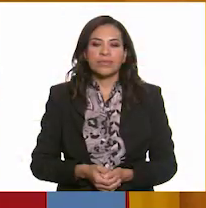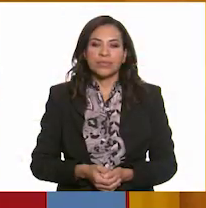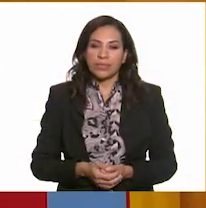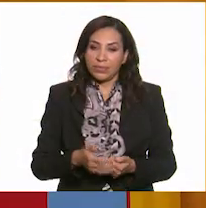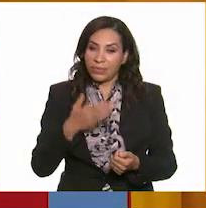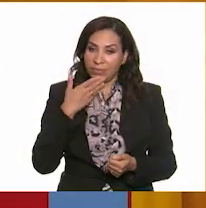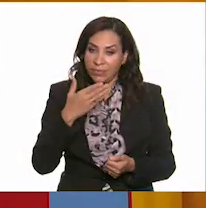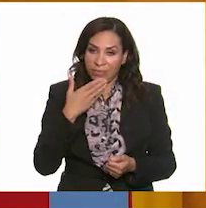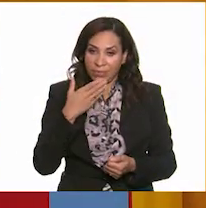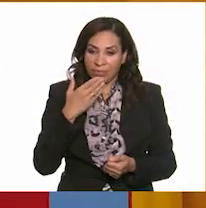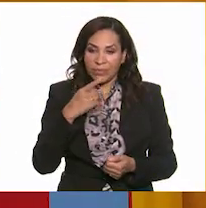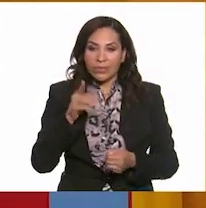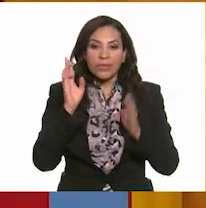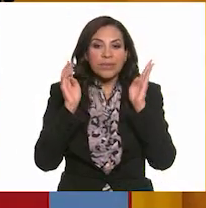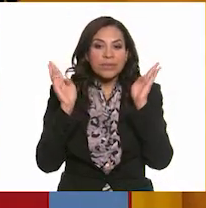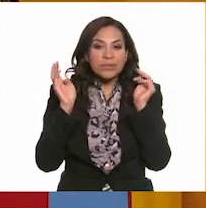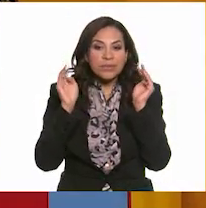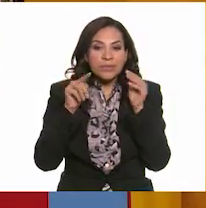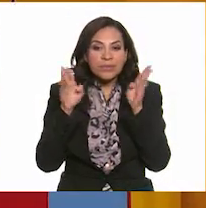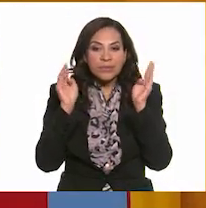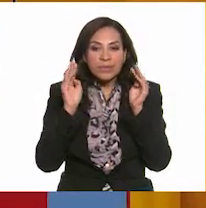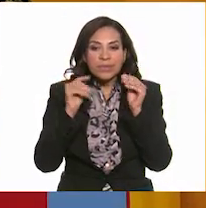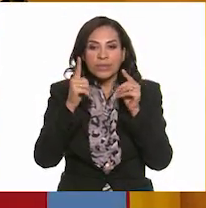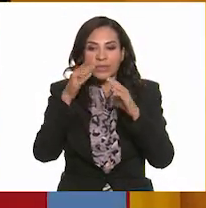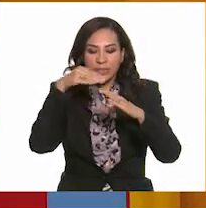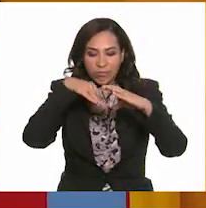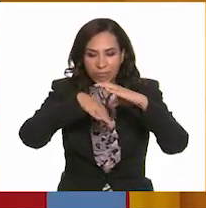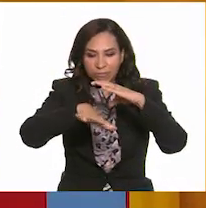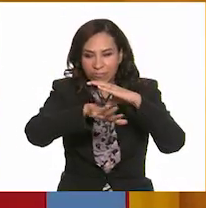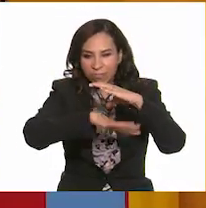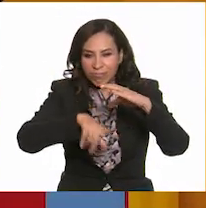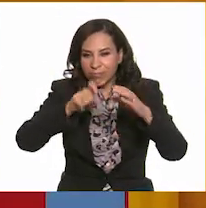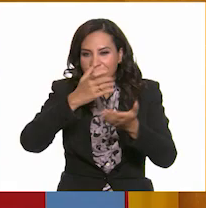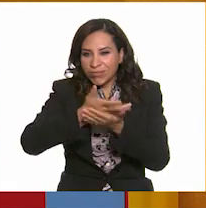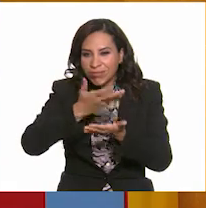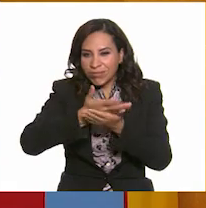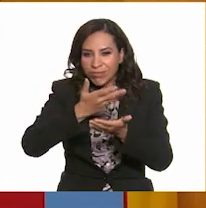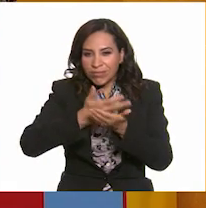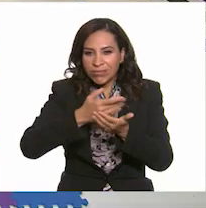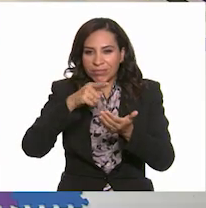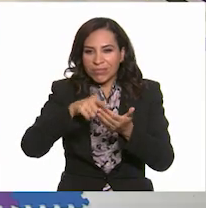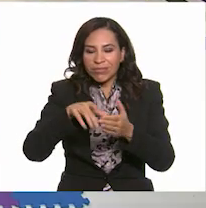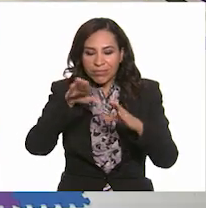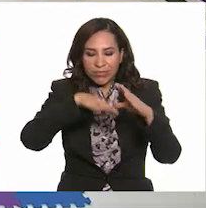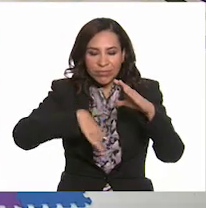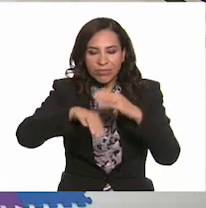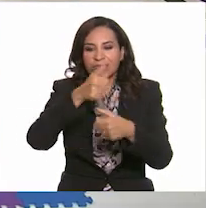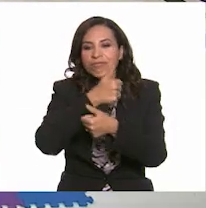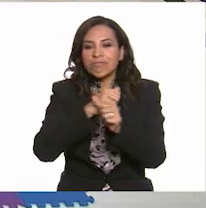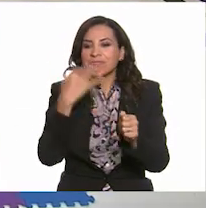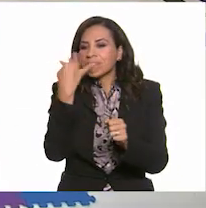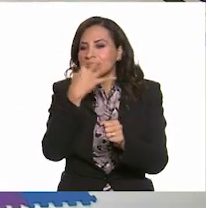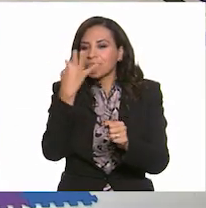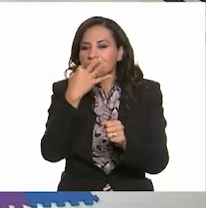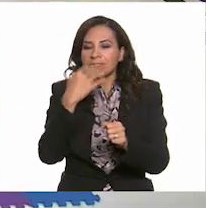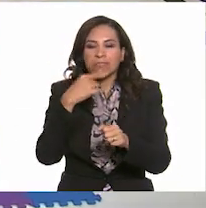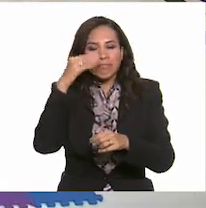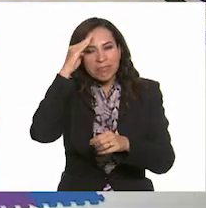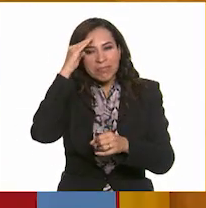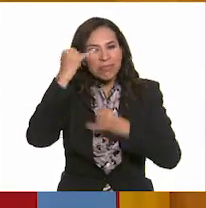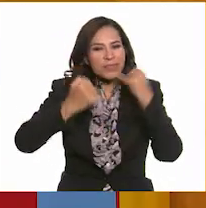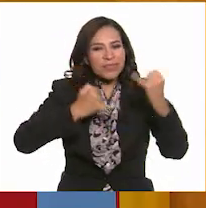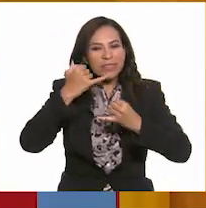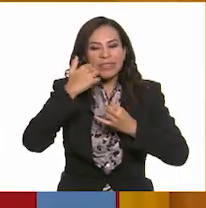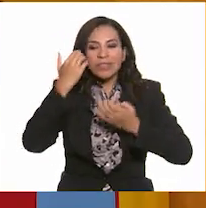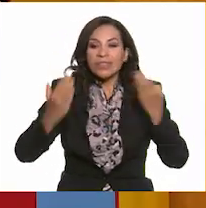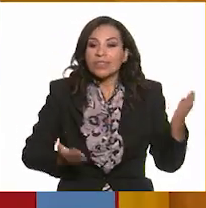Vivía un nervioso murciélago en una cueva muy húmeda. Encerrado y aburrido se inventó un jueguito que lo hizo